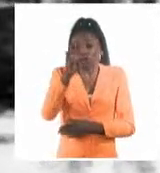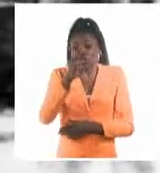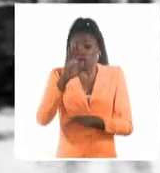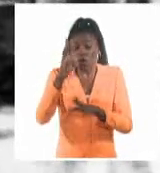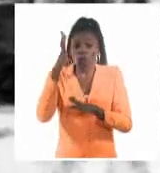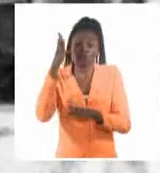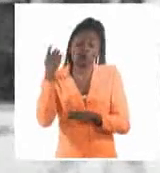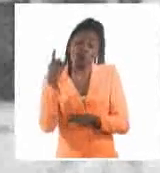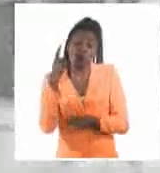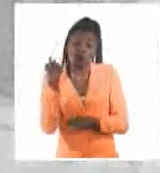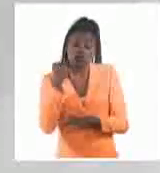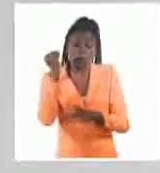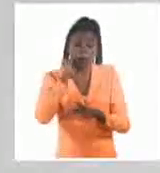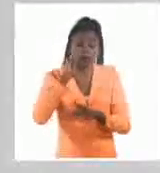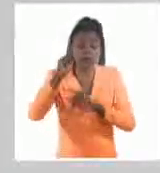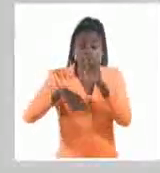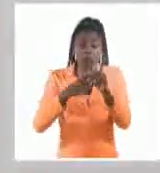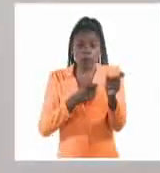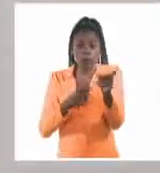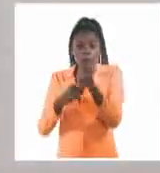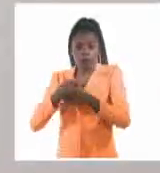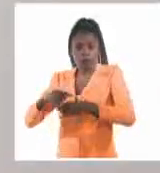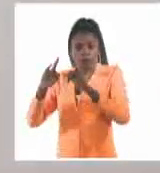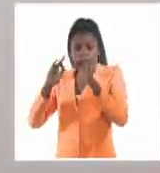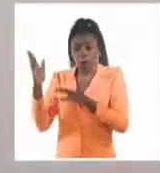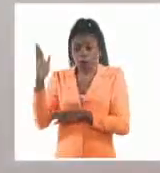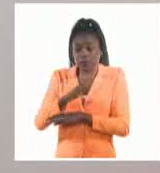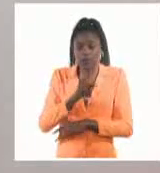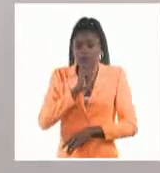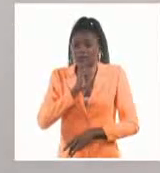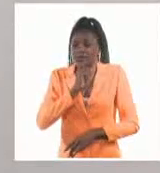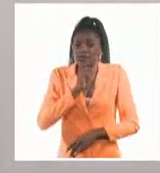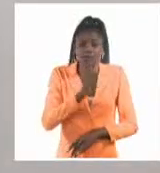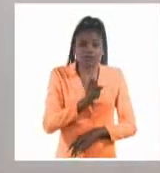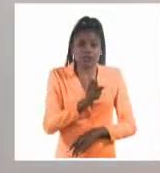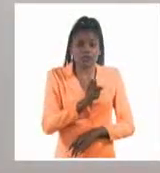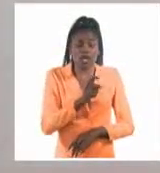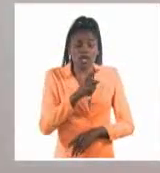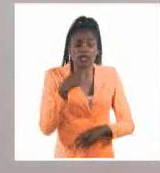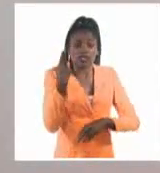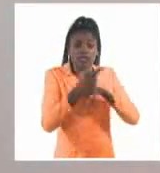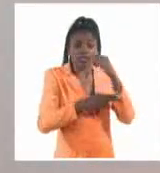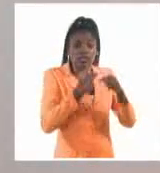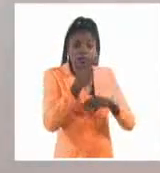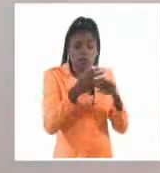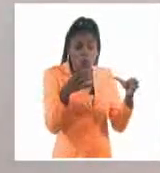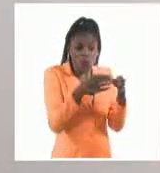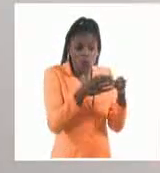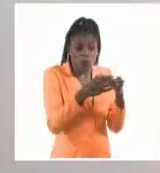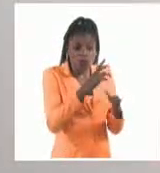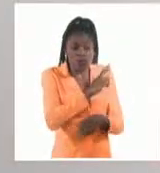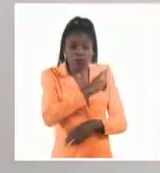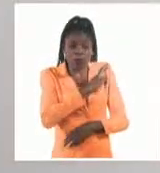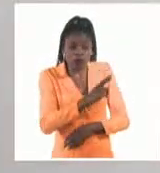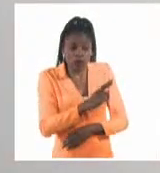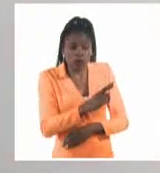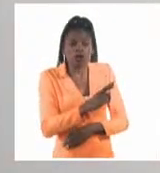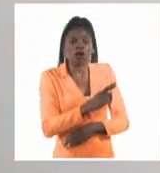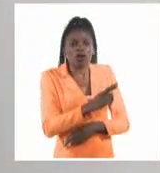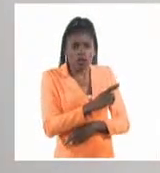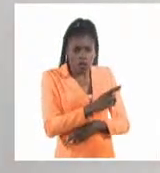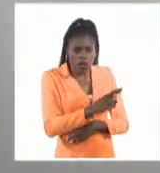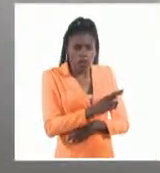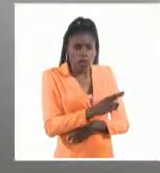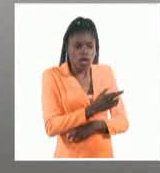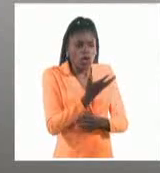del asesinato de Mella, pero traerlas fue difícil. Para ello fue creada una comisión encargada de exhumar los restos